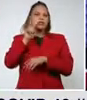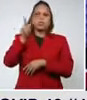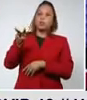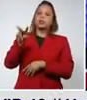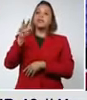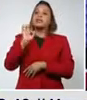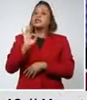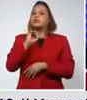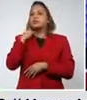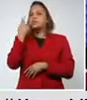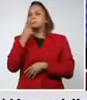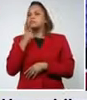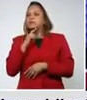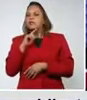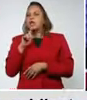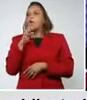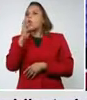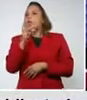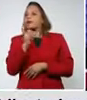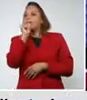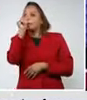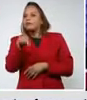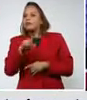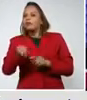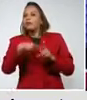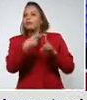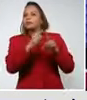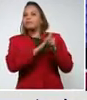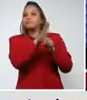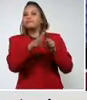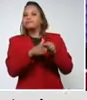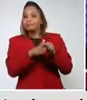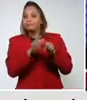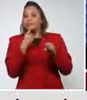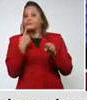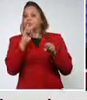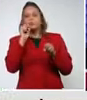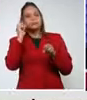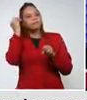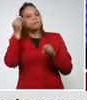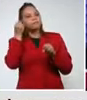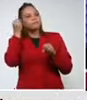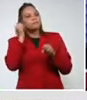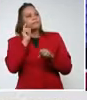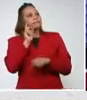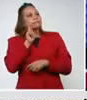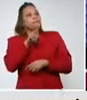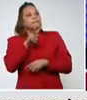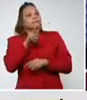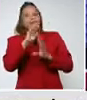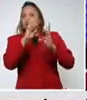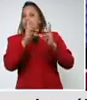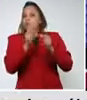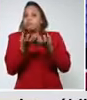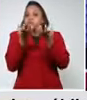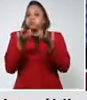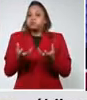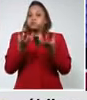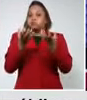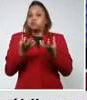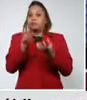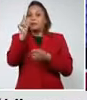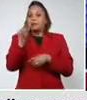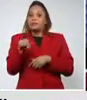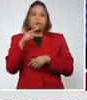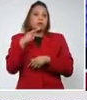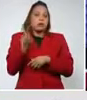personas tendrán la COVID-19 por el alto número de casos que son